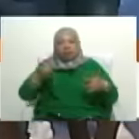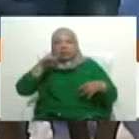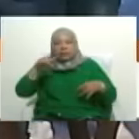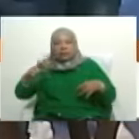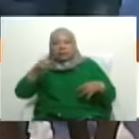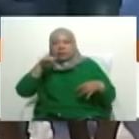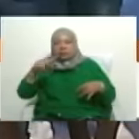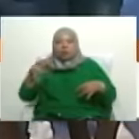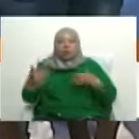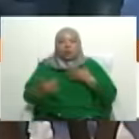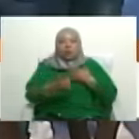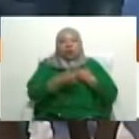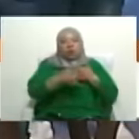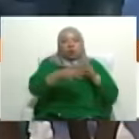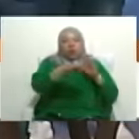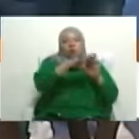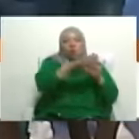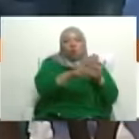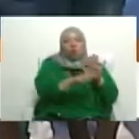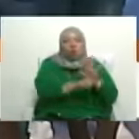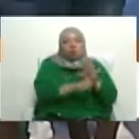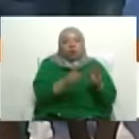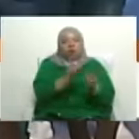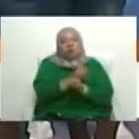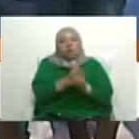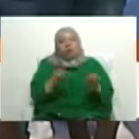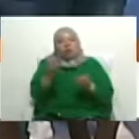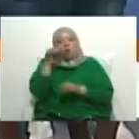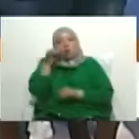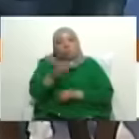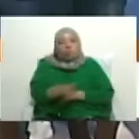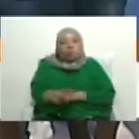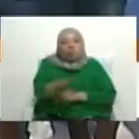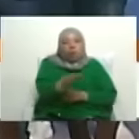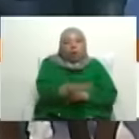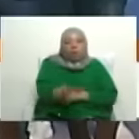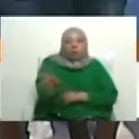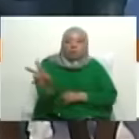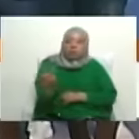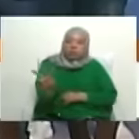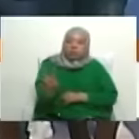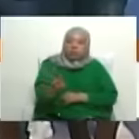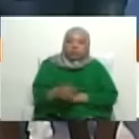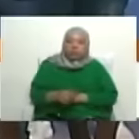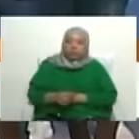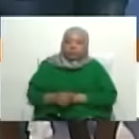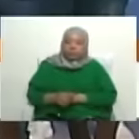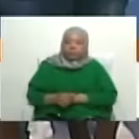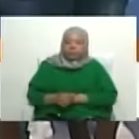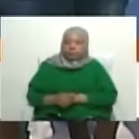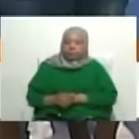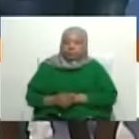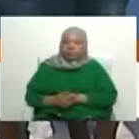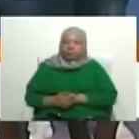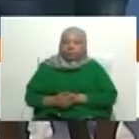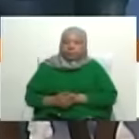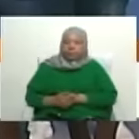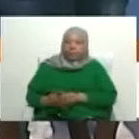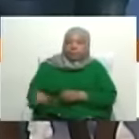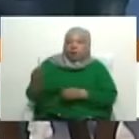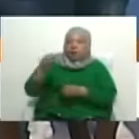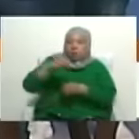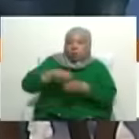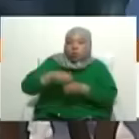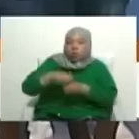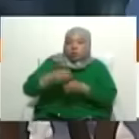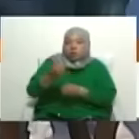contra la Constitución, contra la democracia, contra el pueblo de Venezuela. que incluyó el magnicidio en grado de